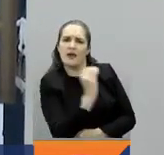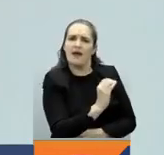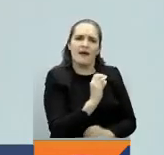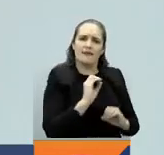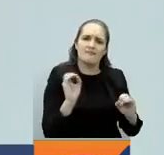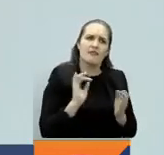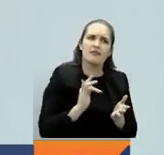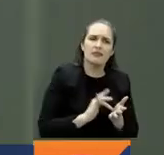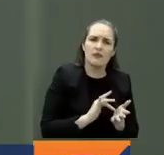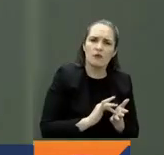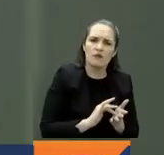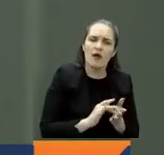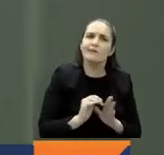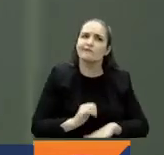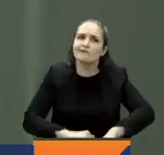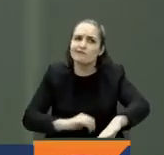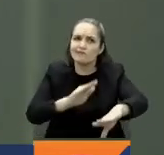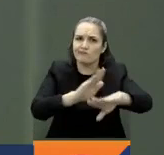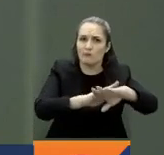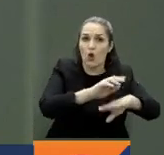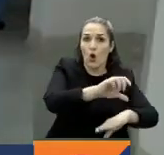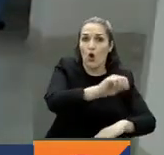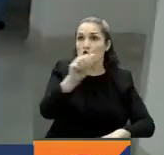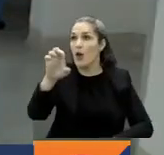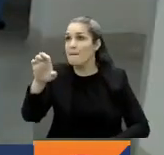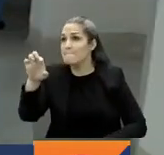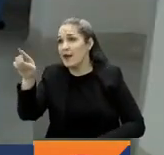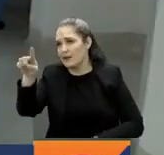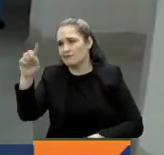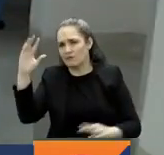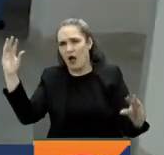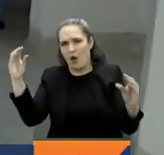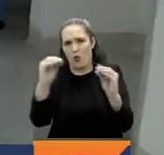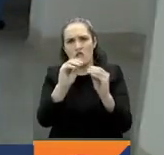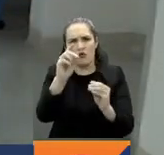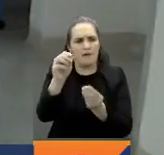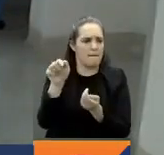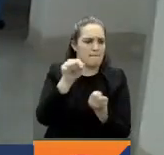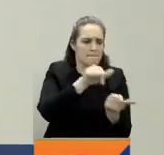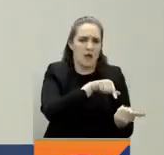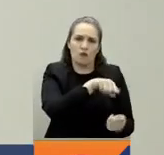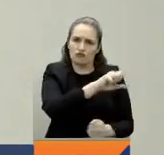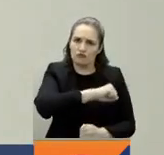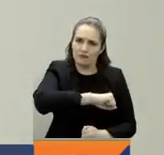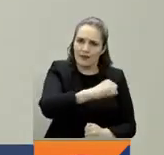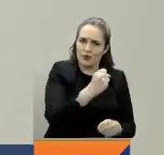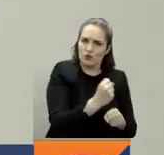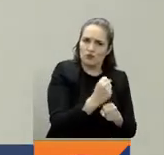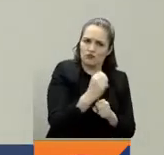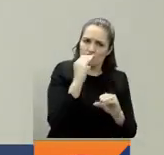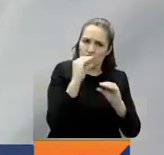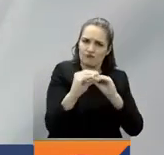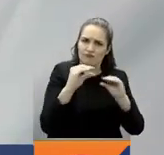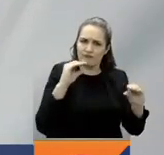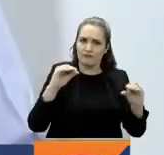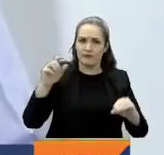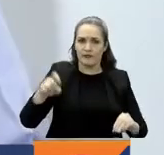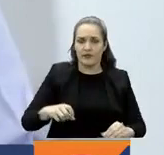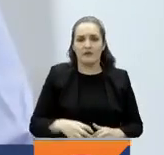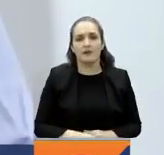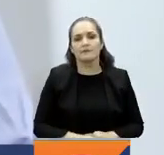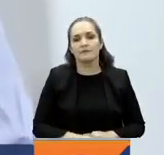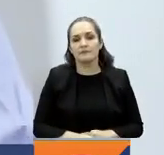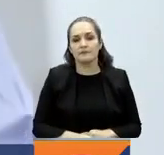e igualmente hizo un llamado a entidades prestadoras de salud para que se protejan los derechos laborales del personal médico. La